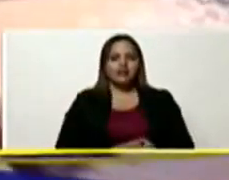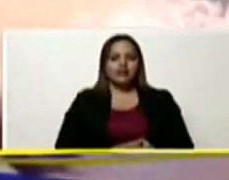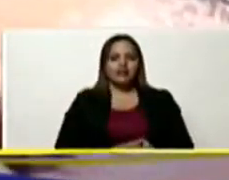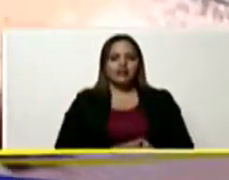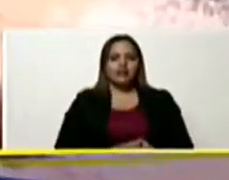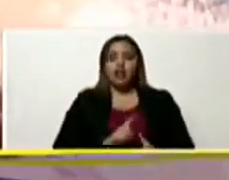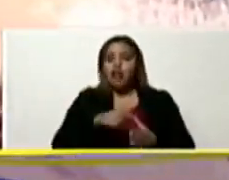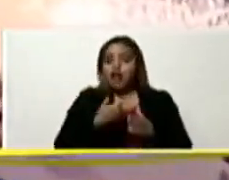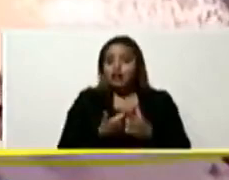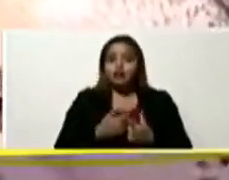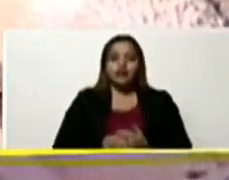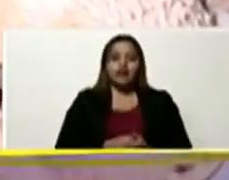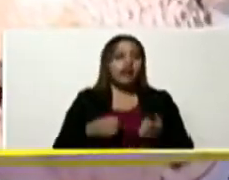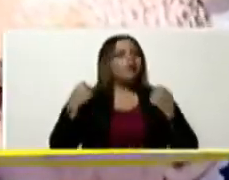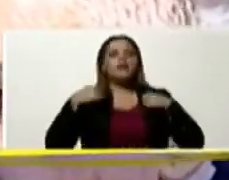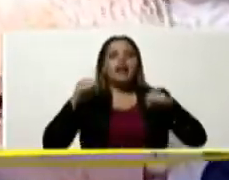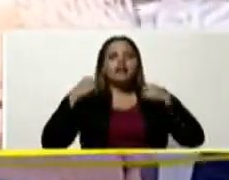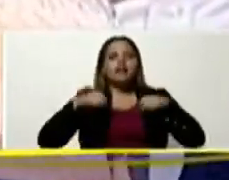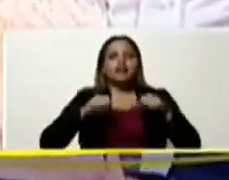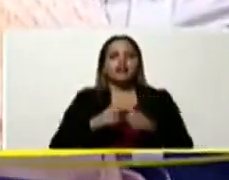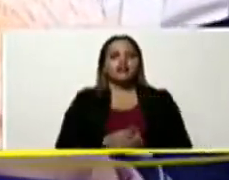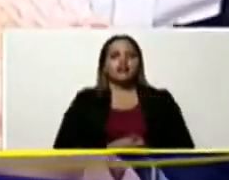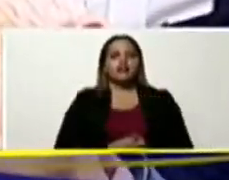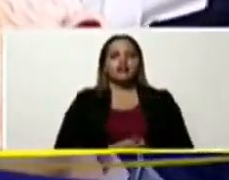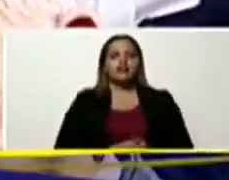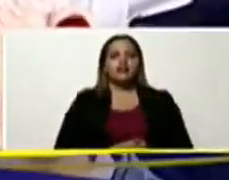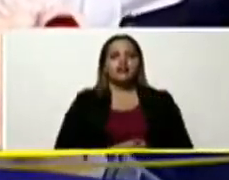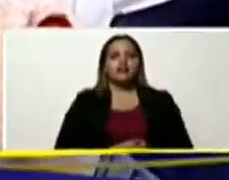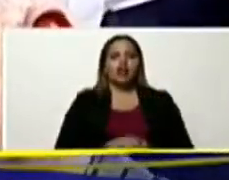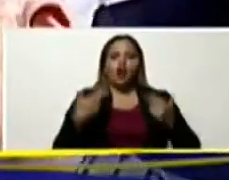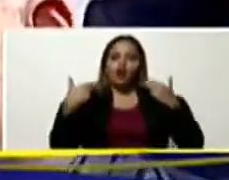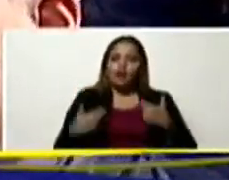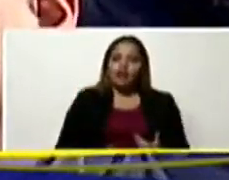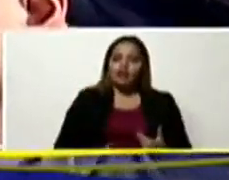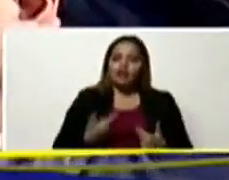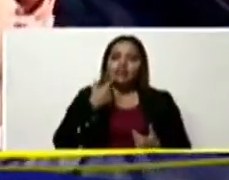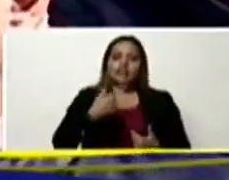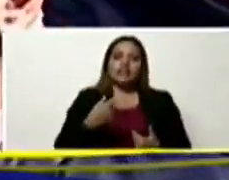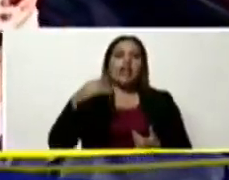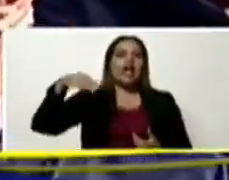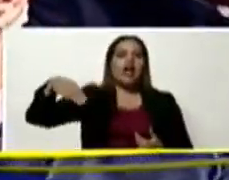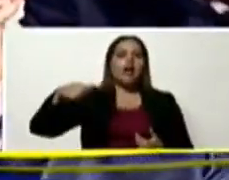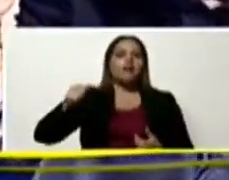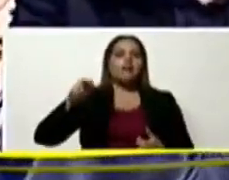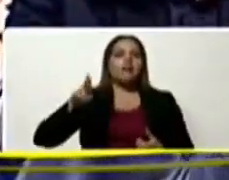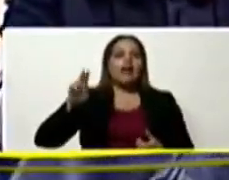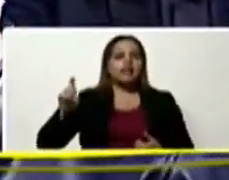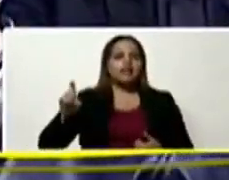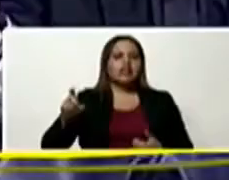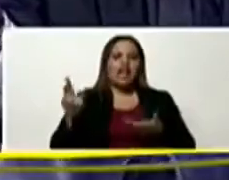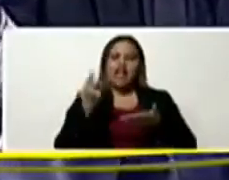Entonces, bueno, la práctica. El ser humano, dice Carlos Marx en El Capital,